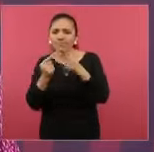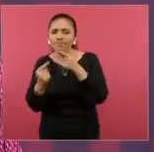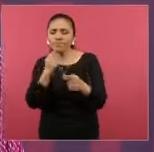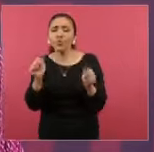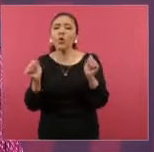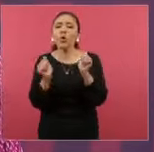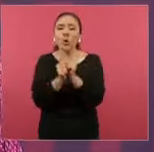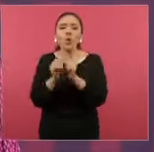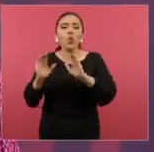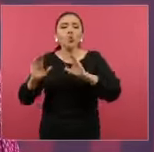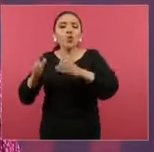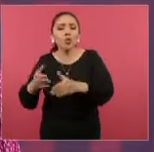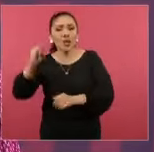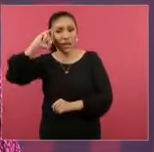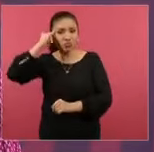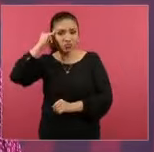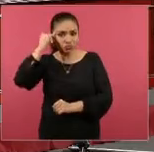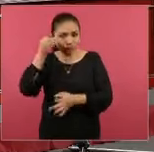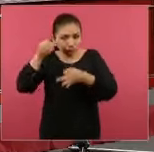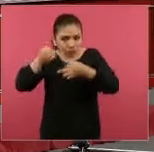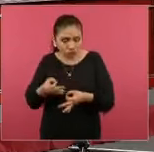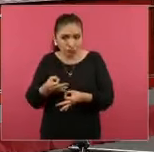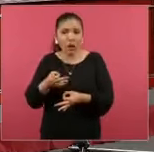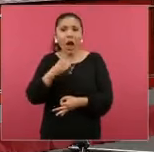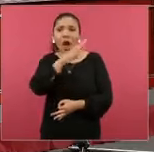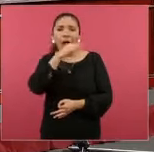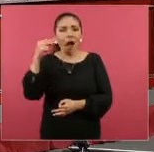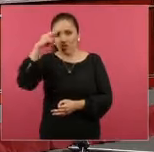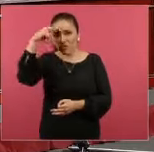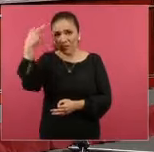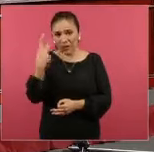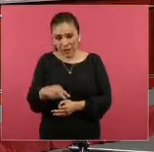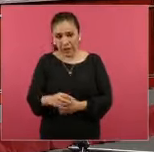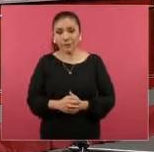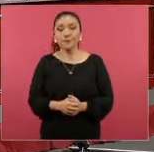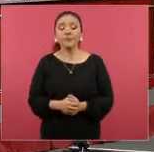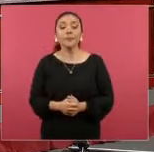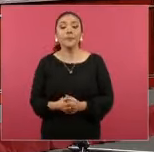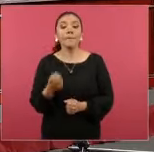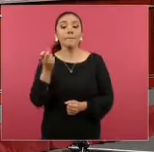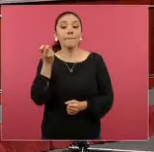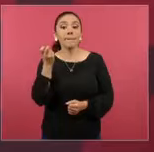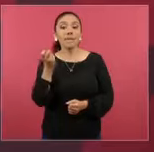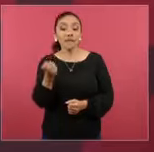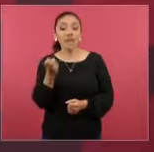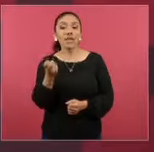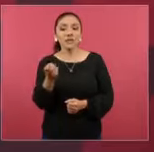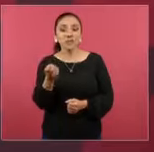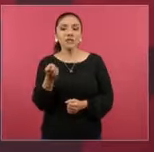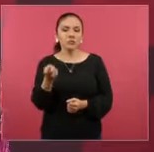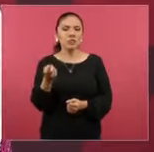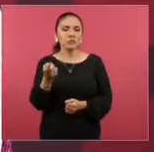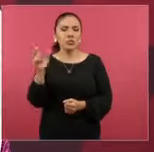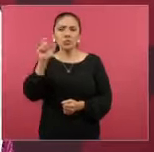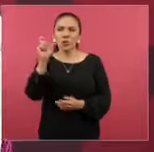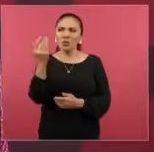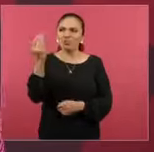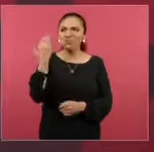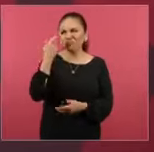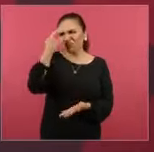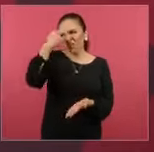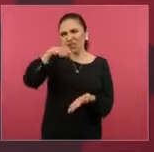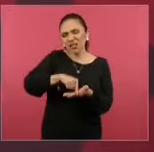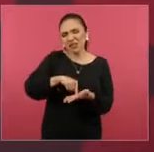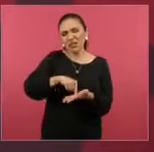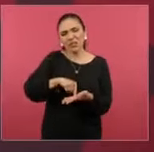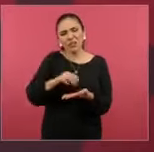hicieron con las comunidades indígenas y afromexicanas. Fue esto aproximadamente en el